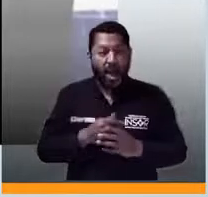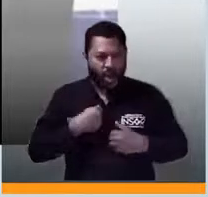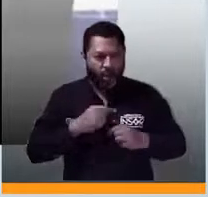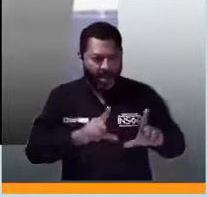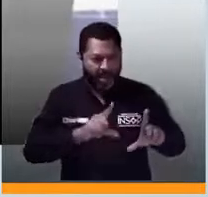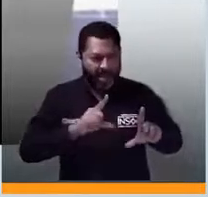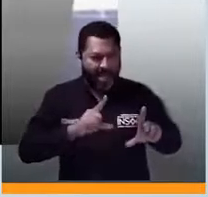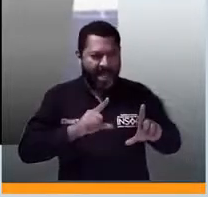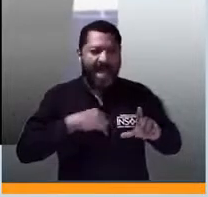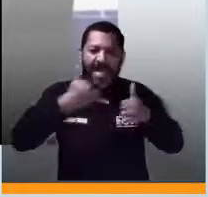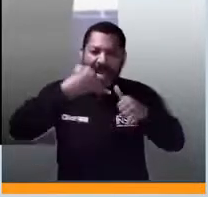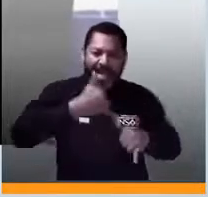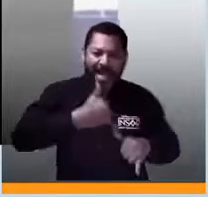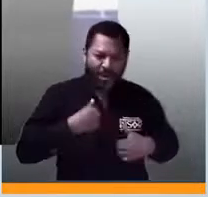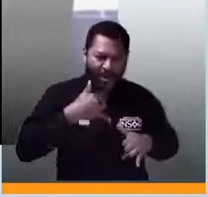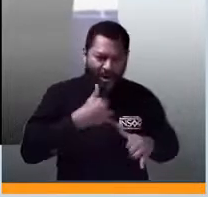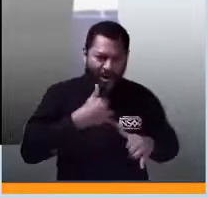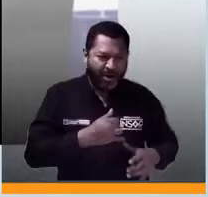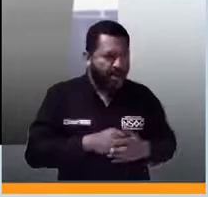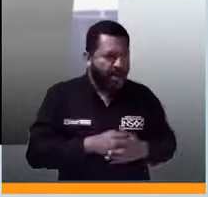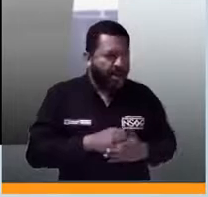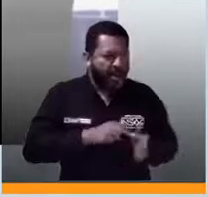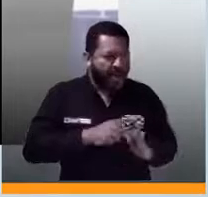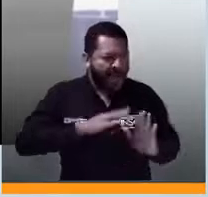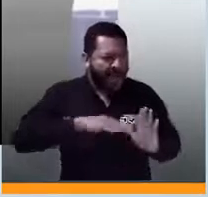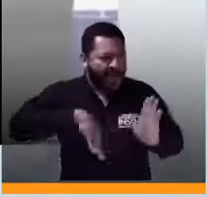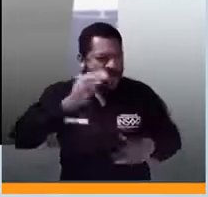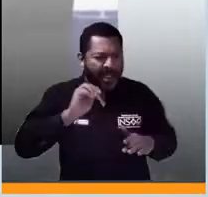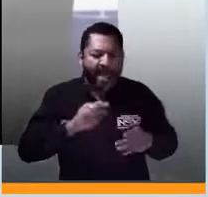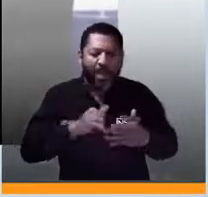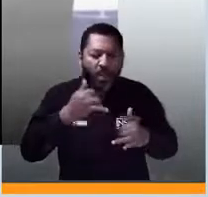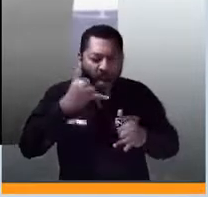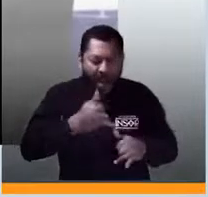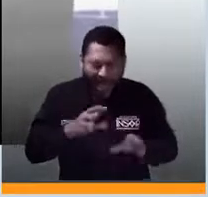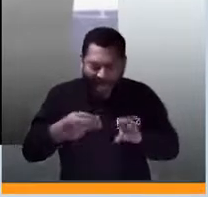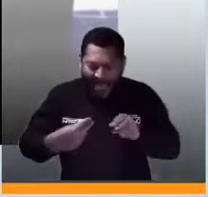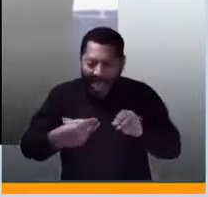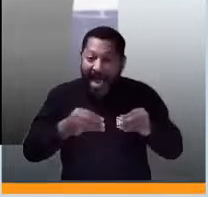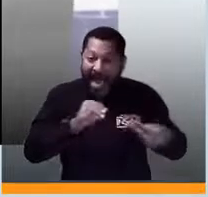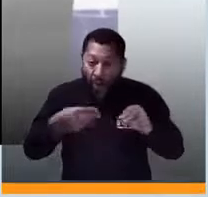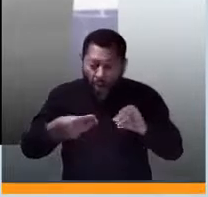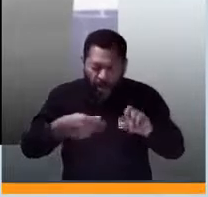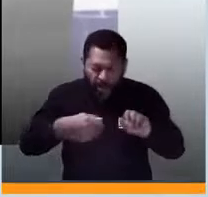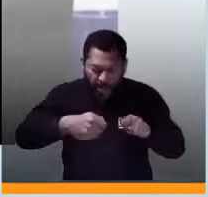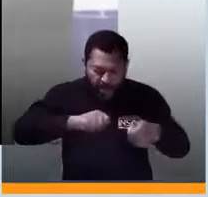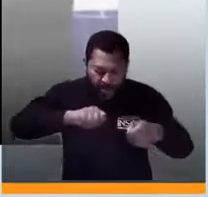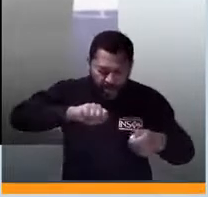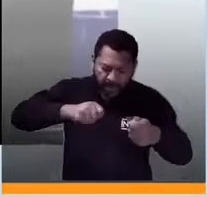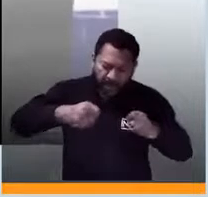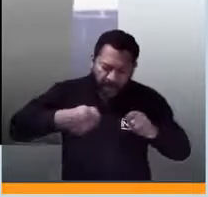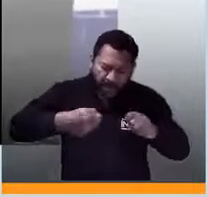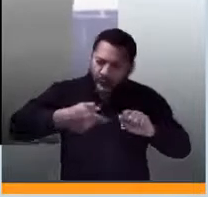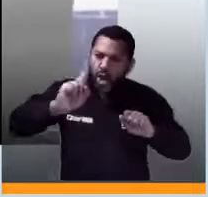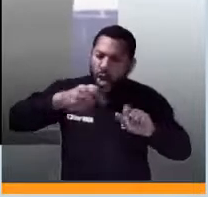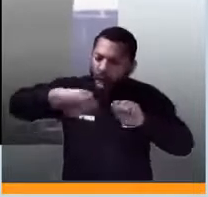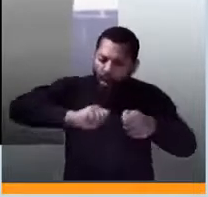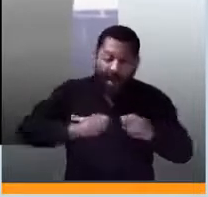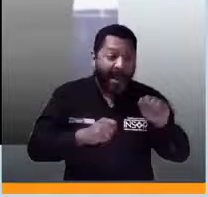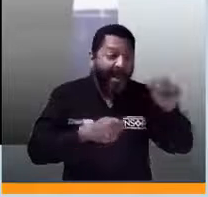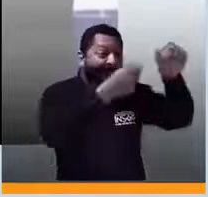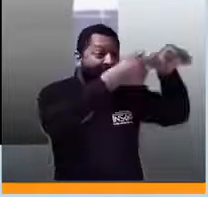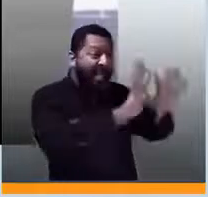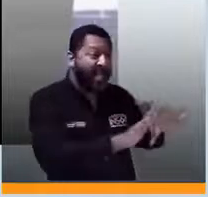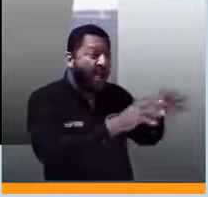Hay que ser más como el caucho y menos como el vidrio, que a la primer contacto se rompe. Hay que tener capacidad de